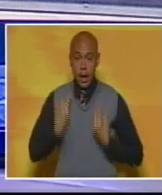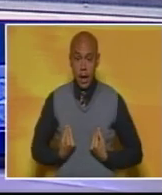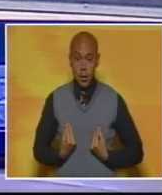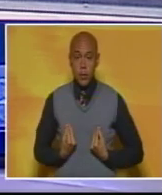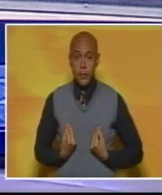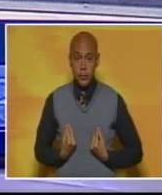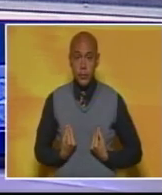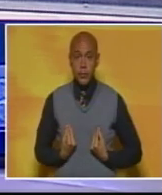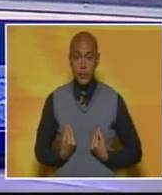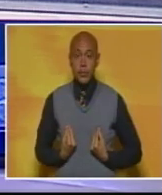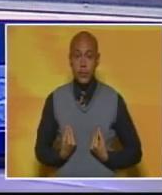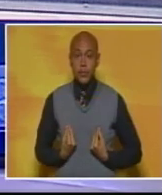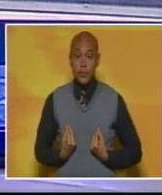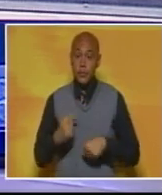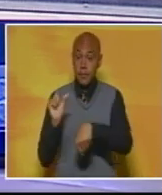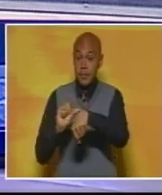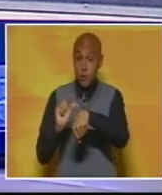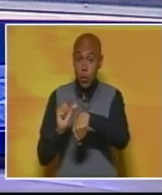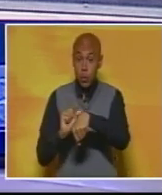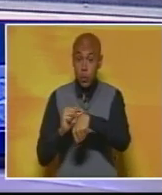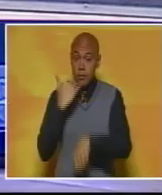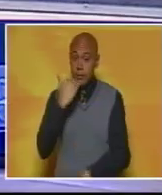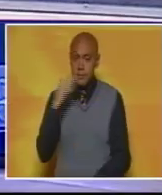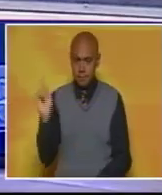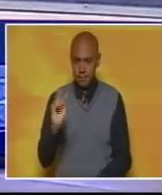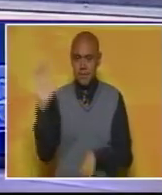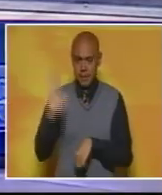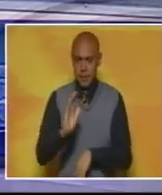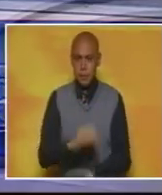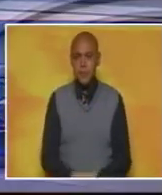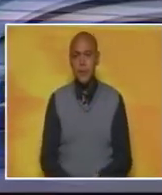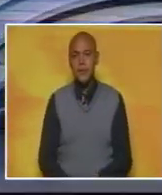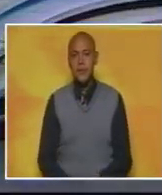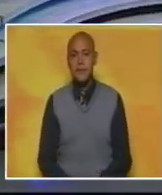Zambrano, así que no se aparten. Minutos. Así es.